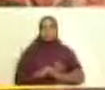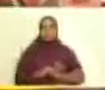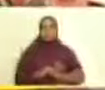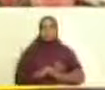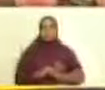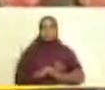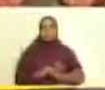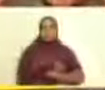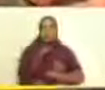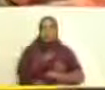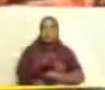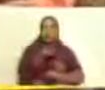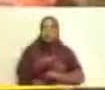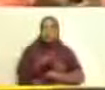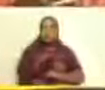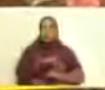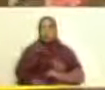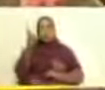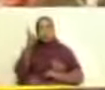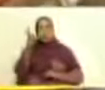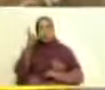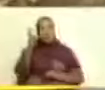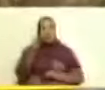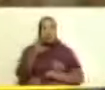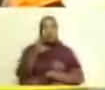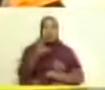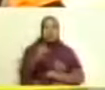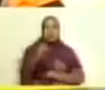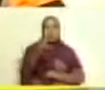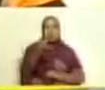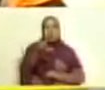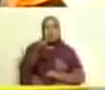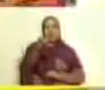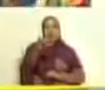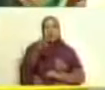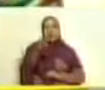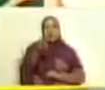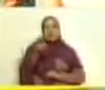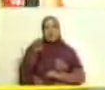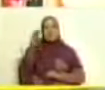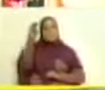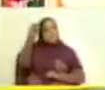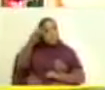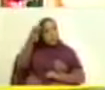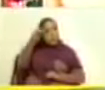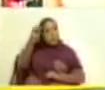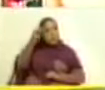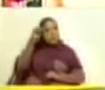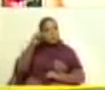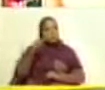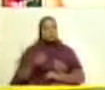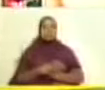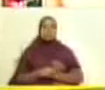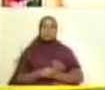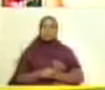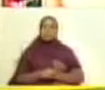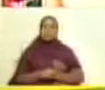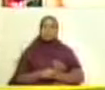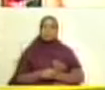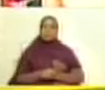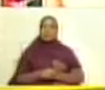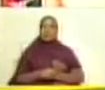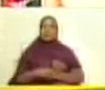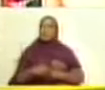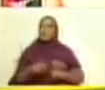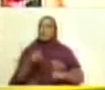En lo social hemos escuchado a Lolibet Garrido, maestra, docente,